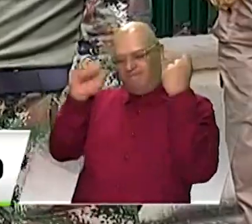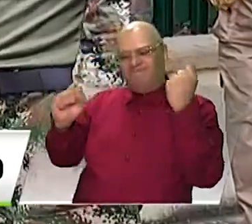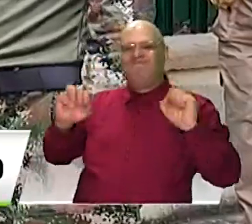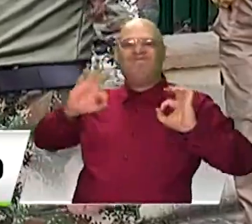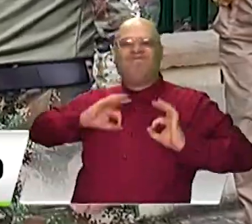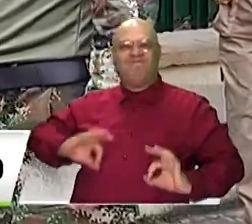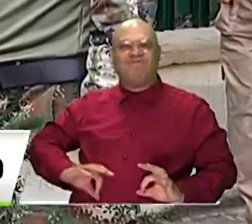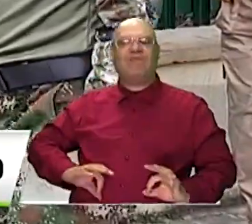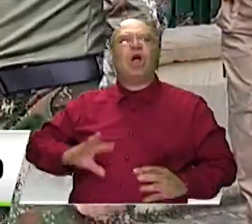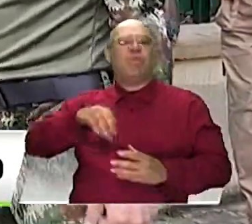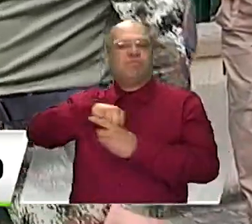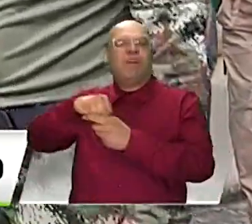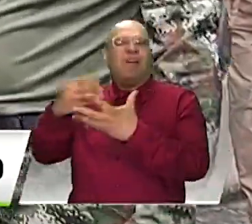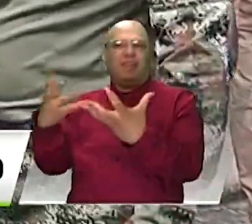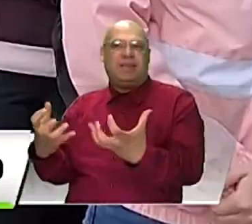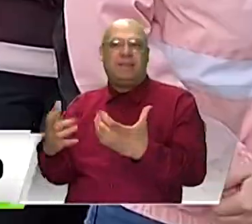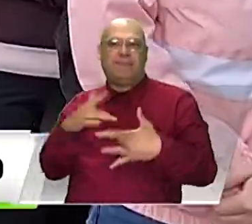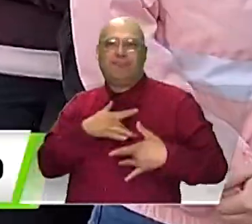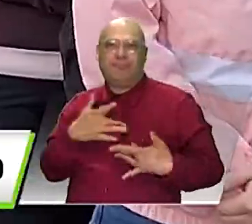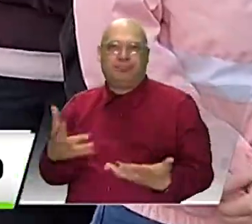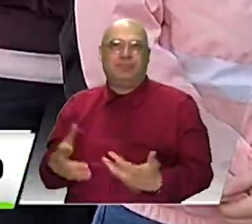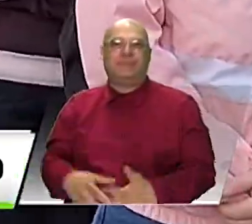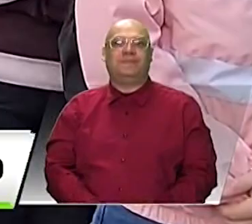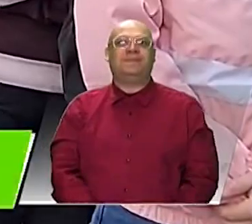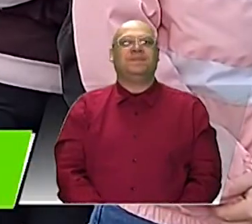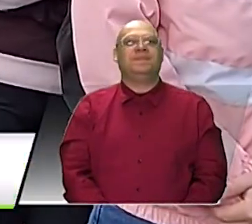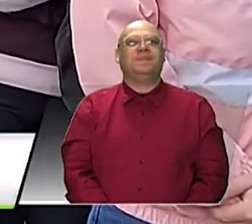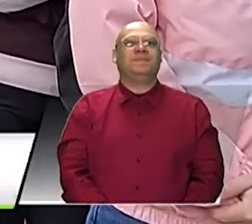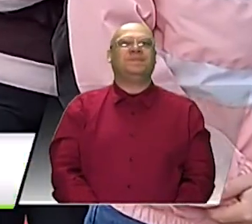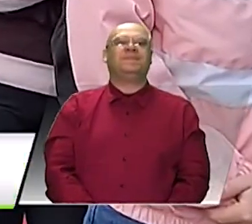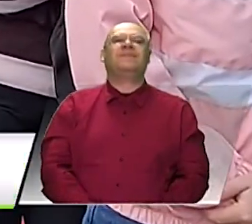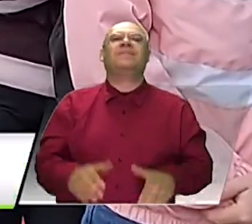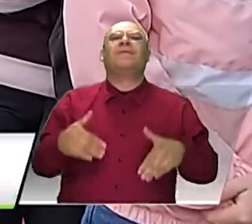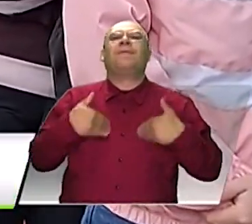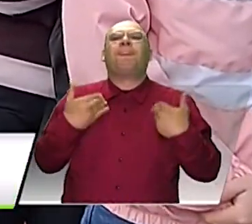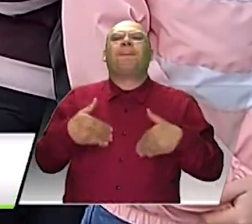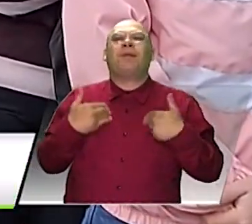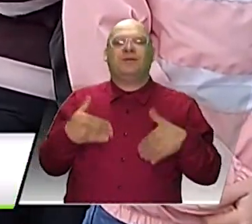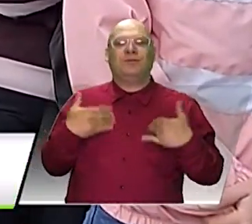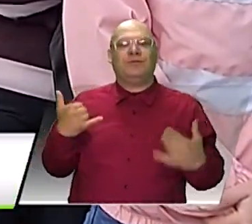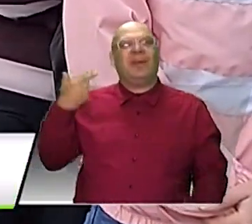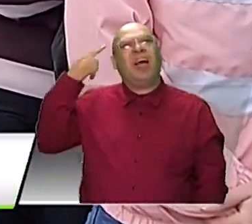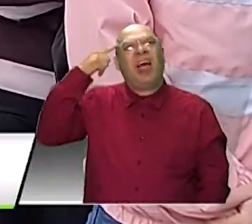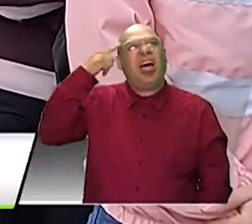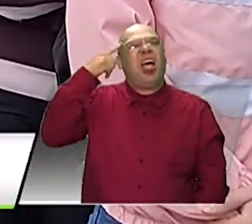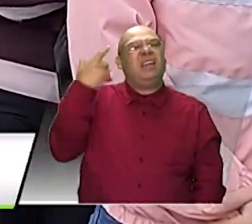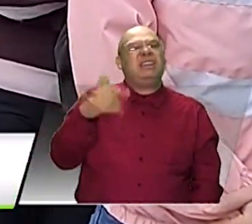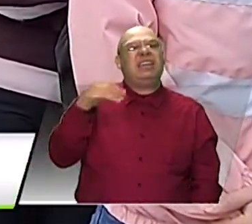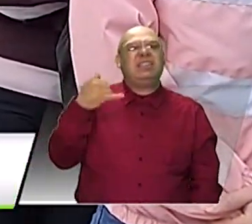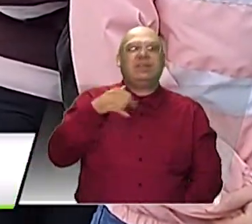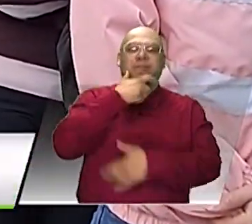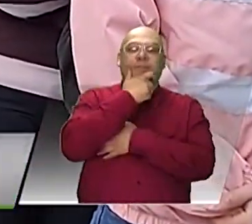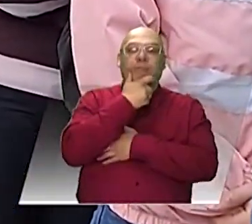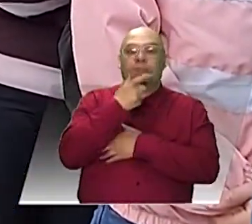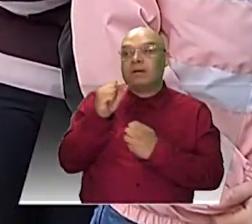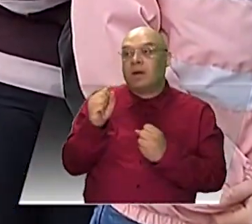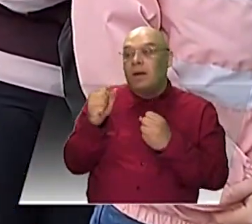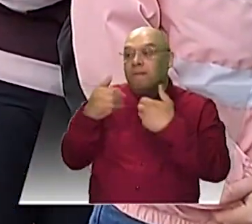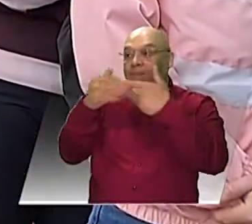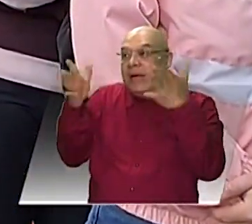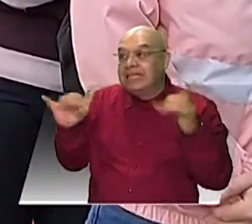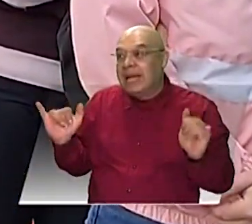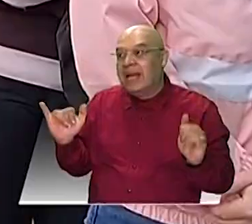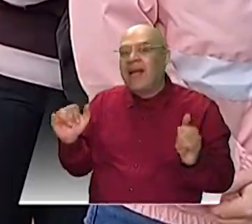su servicio militar voluntario. Lo que me motivó es que yo ya tenía pensado esto, pero debido a que se dio la oportunidad de hacerlo